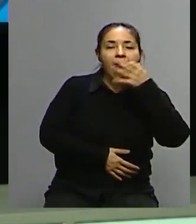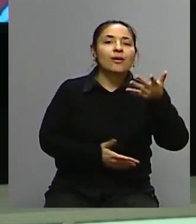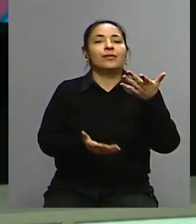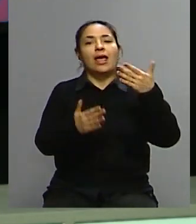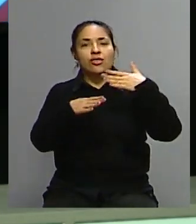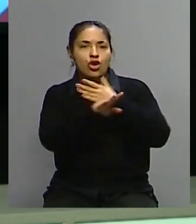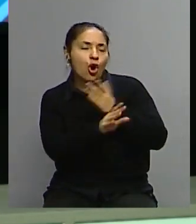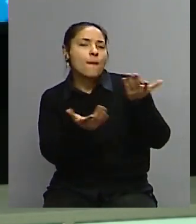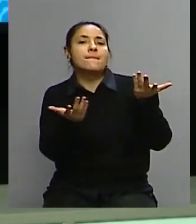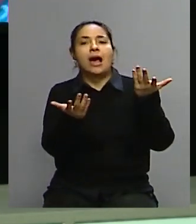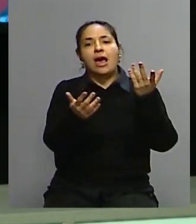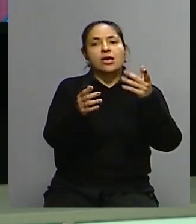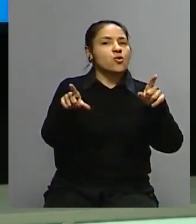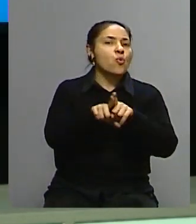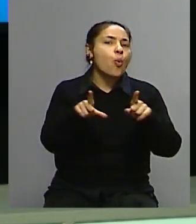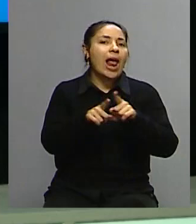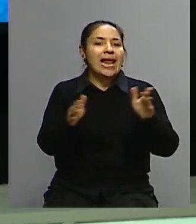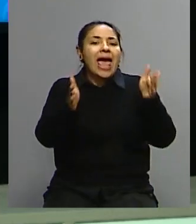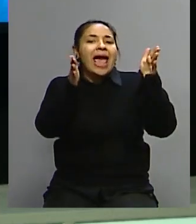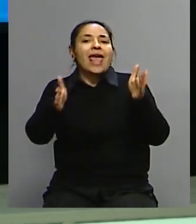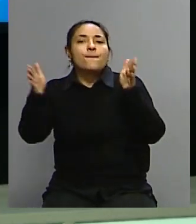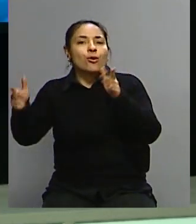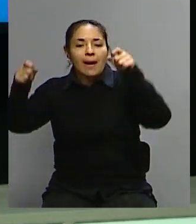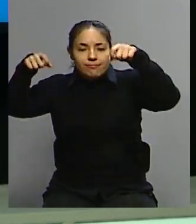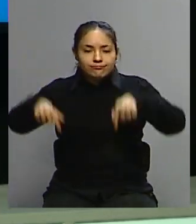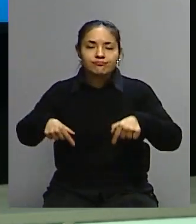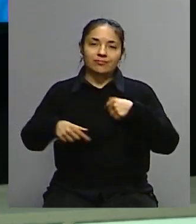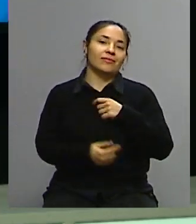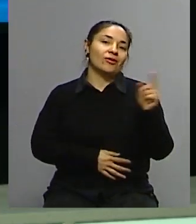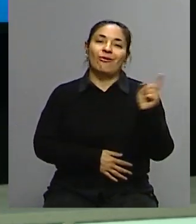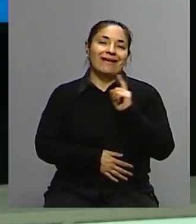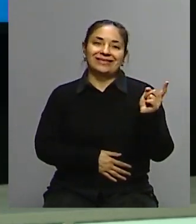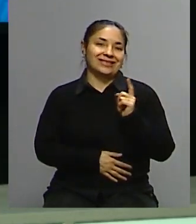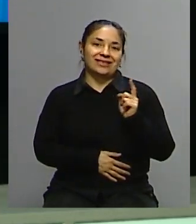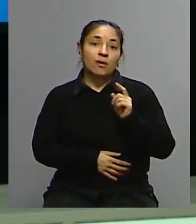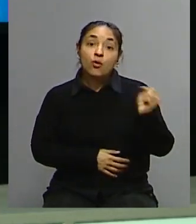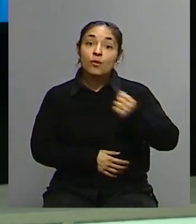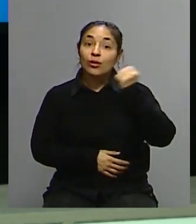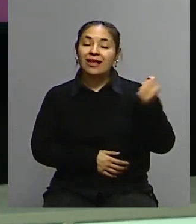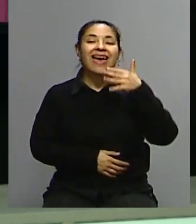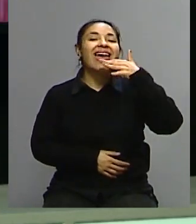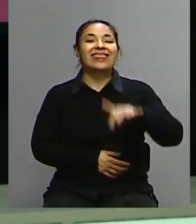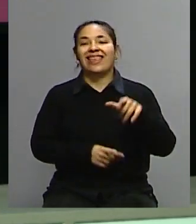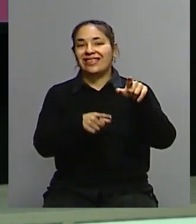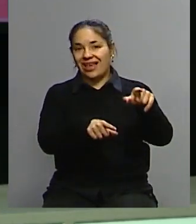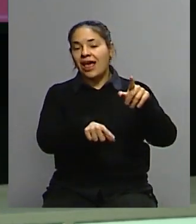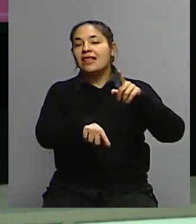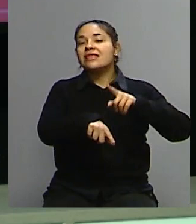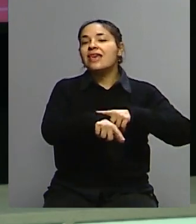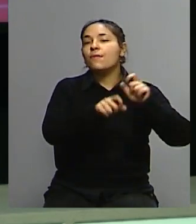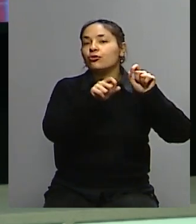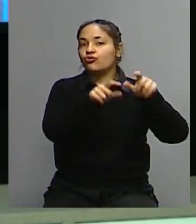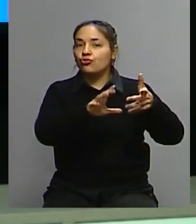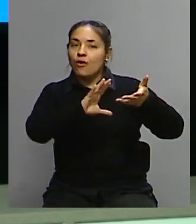lenguaje y en los mismos tiempos. Bueno, eso no es así, ¿no? Es como, bueno, hay que respetar también a los otros con sus tiempos, con sus modos y